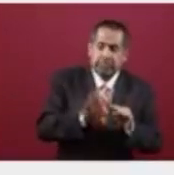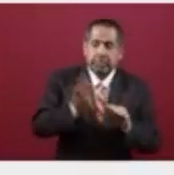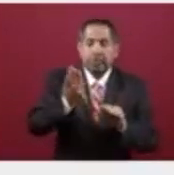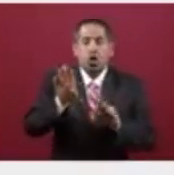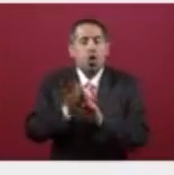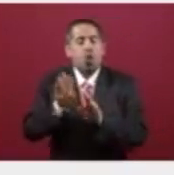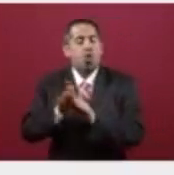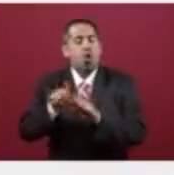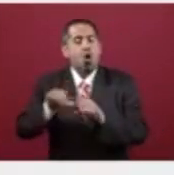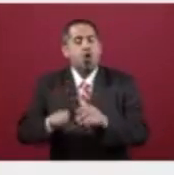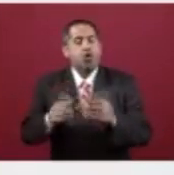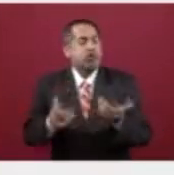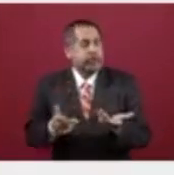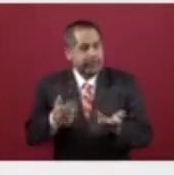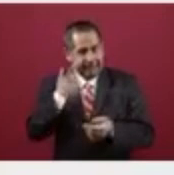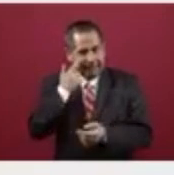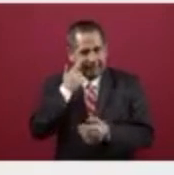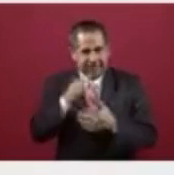Entonces,